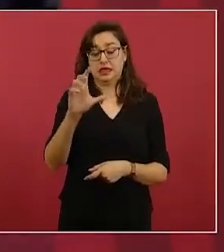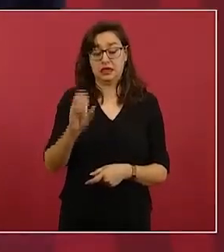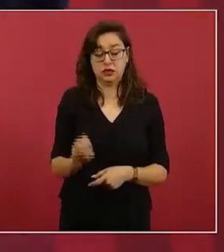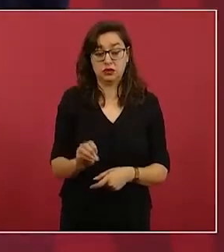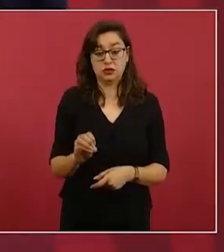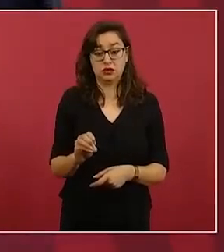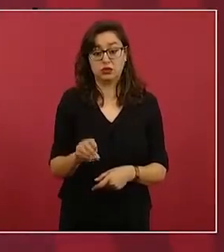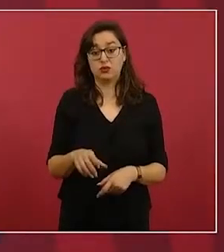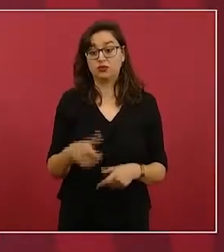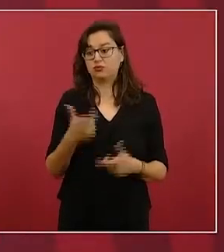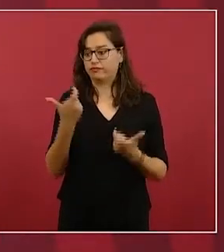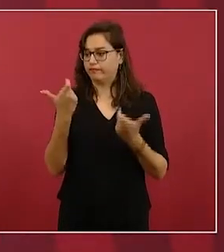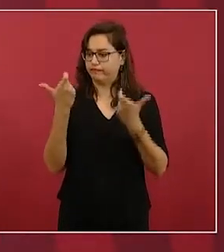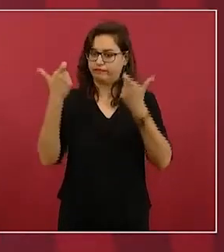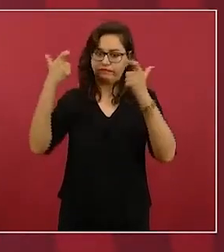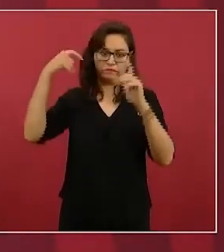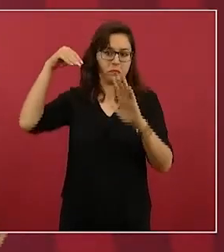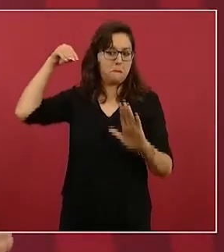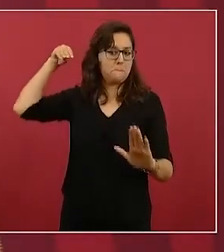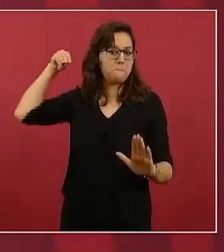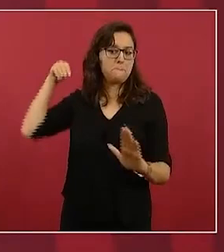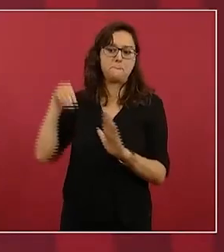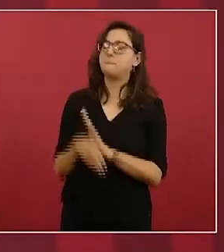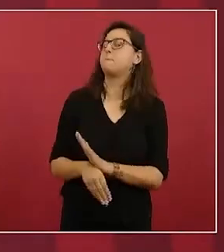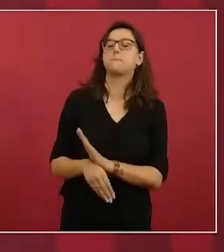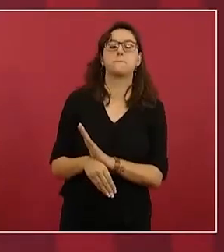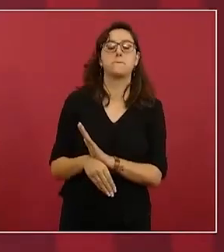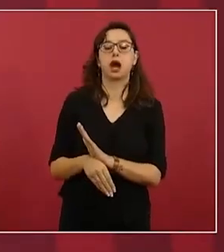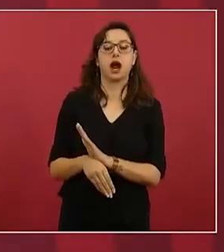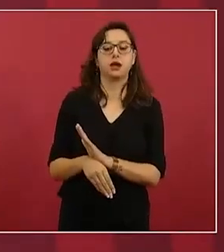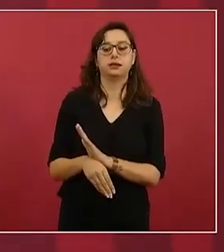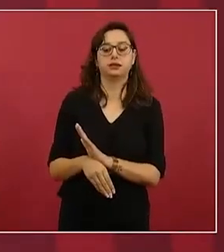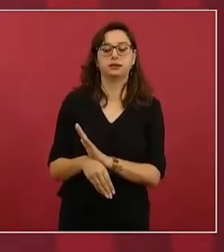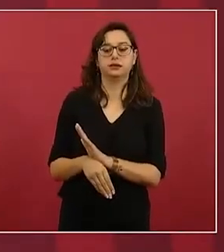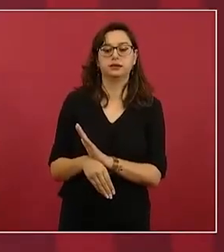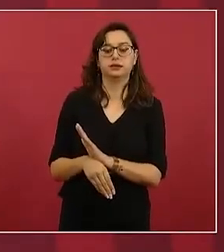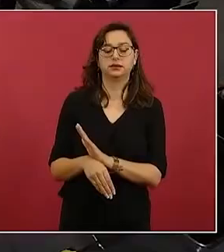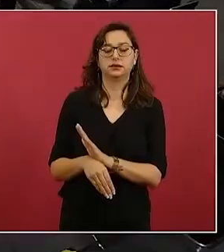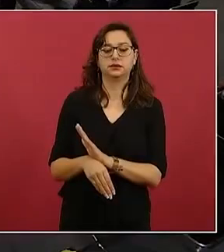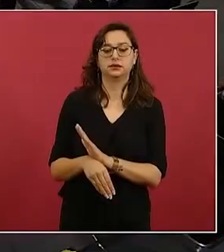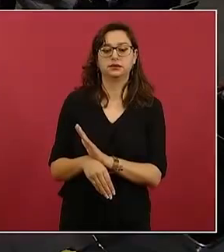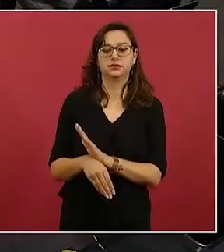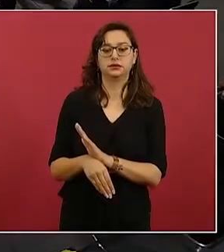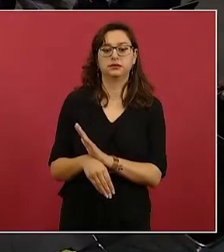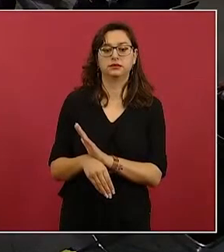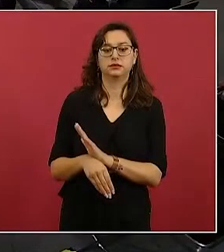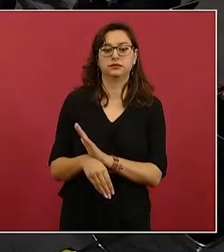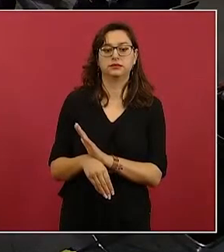y se desploma la economía nacional.